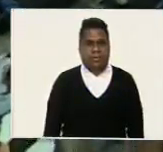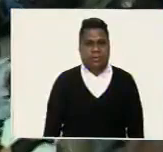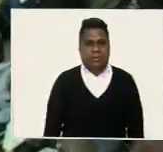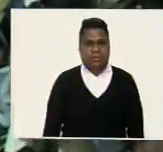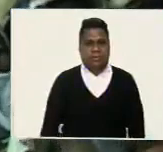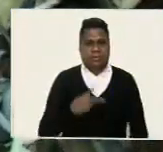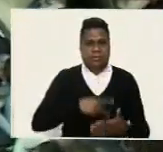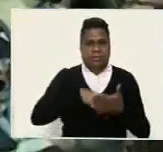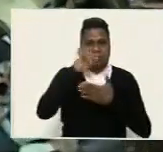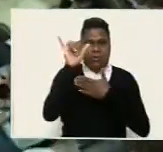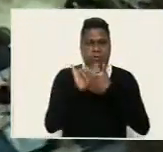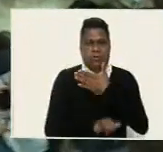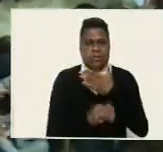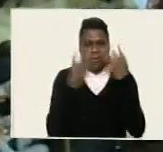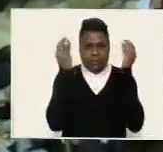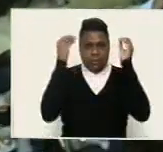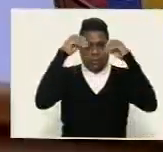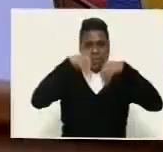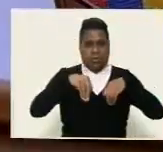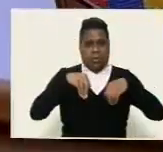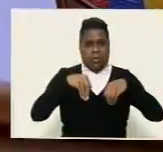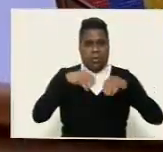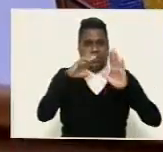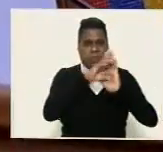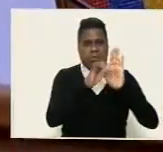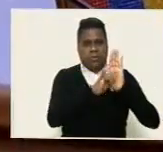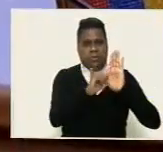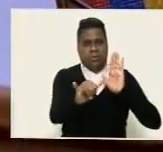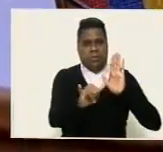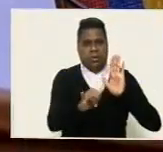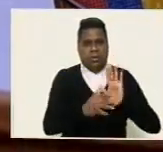Proyecto de acuerdo constituyente en conmemoración del